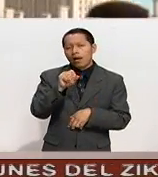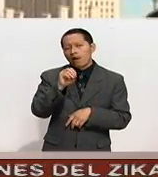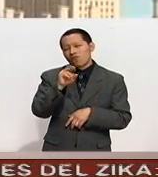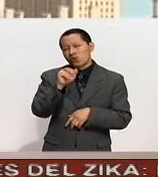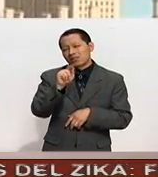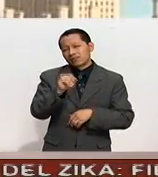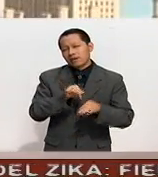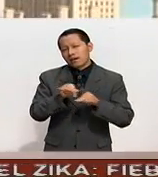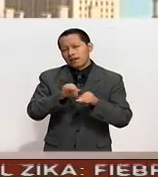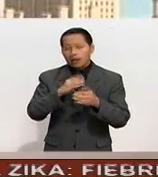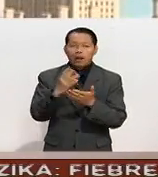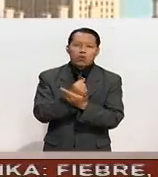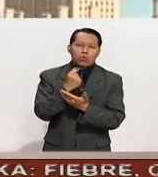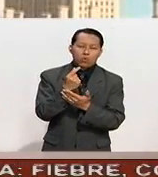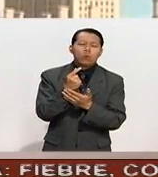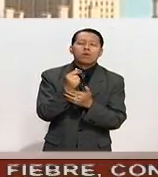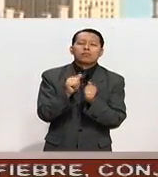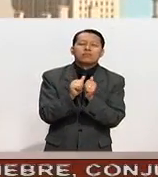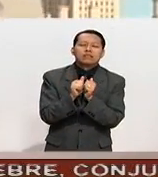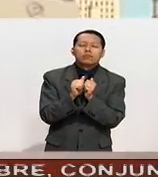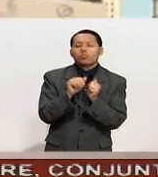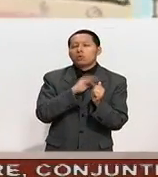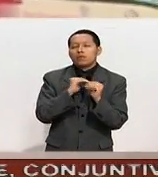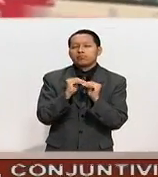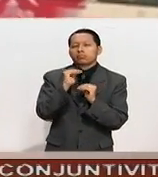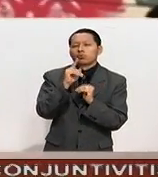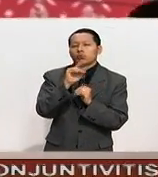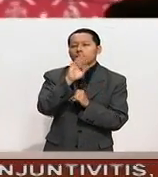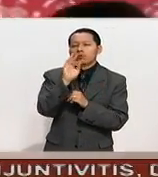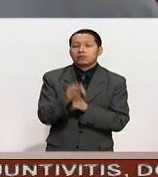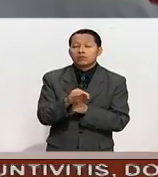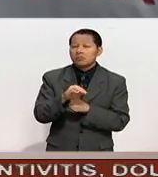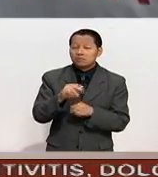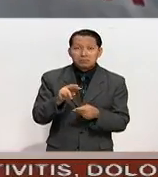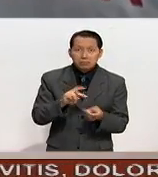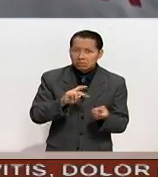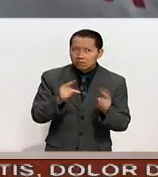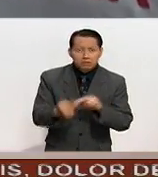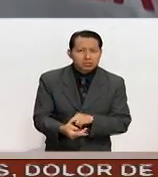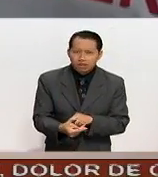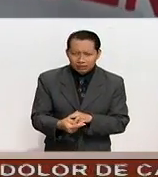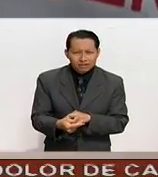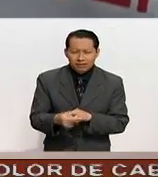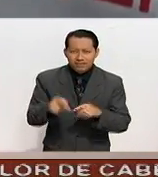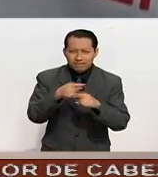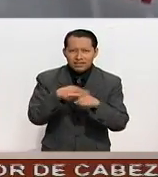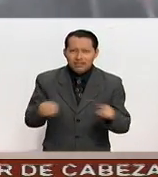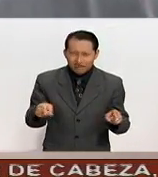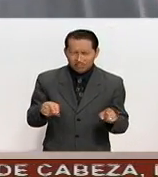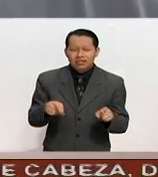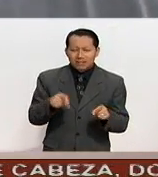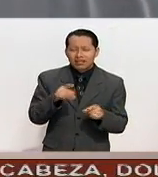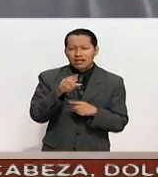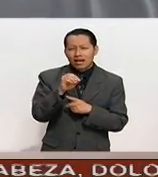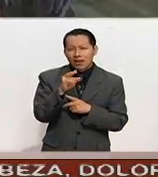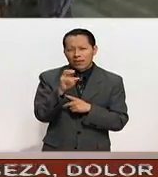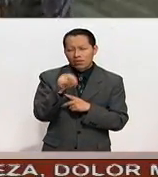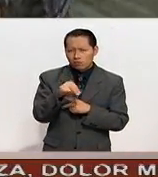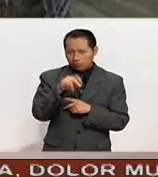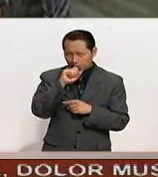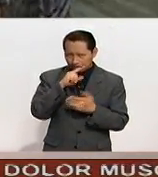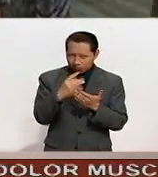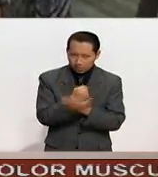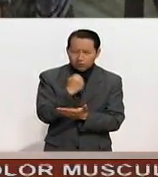por un 1%, y al final terminó ganando el Partido Conservador con Cameron a la cabeza por mayoría absoluta, es decir, el